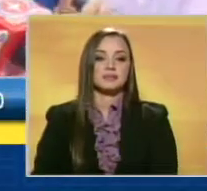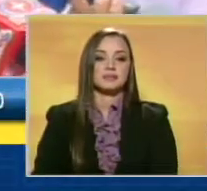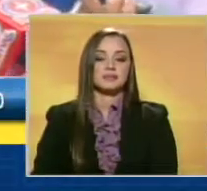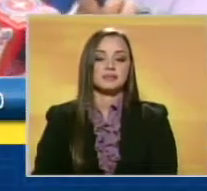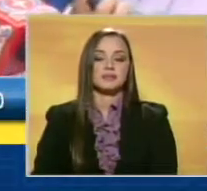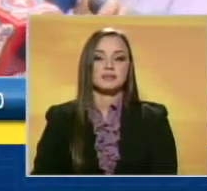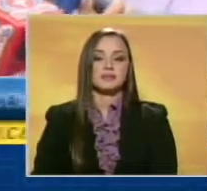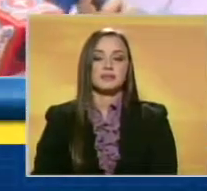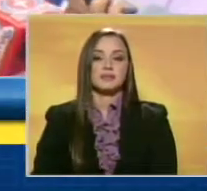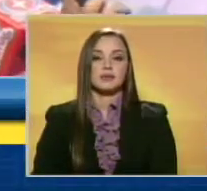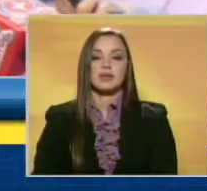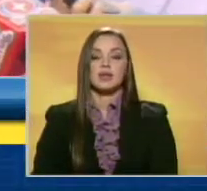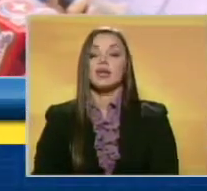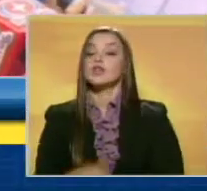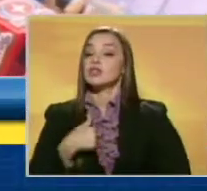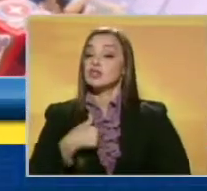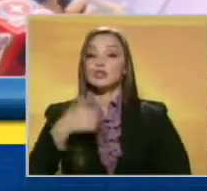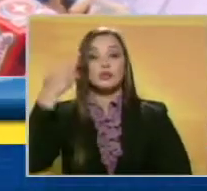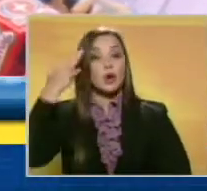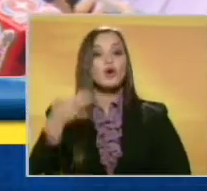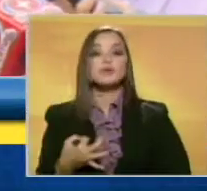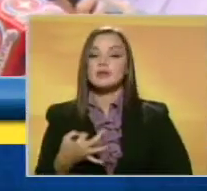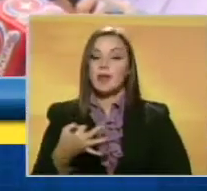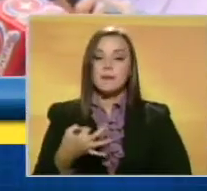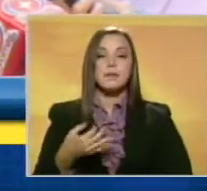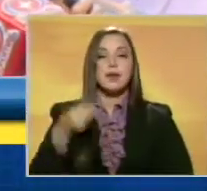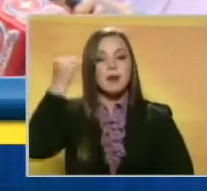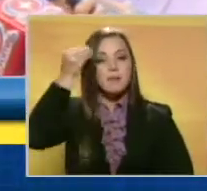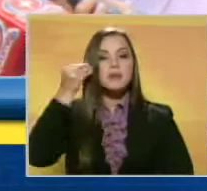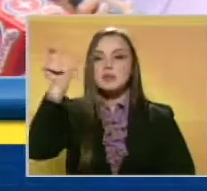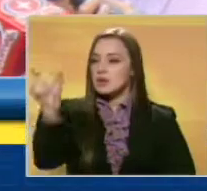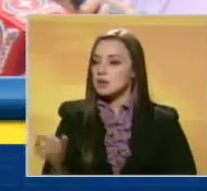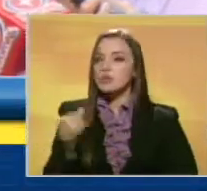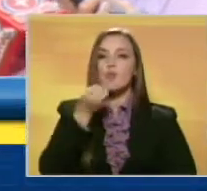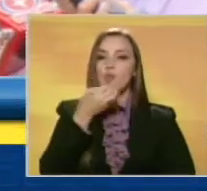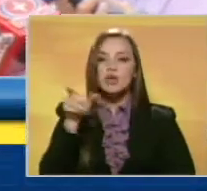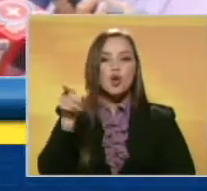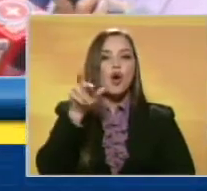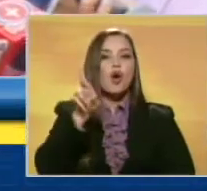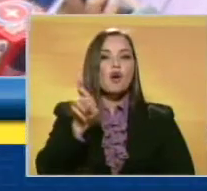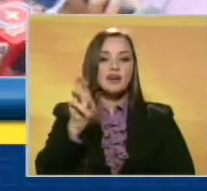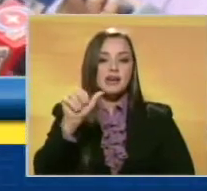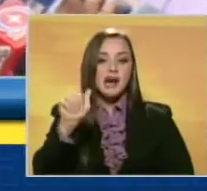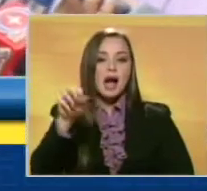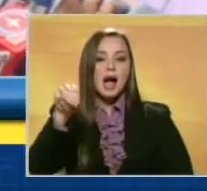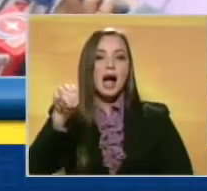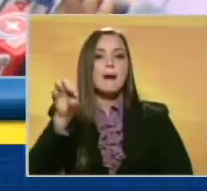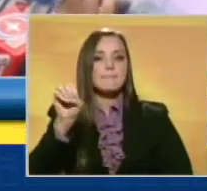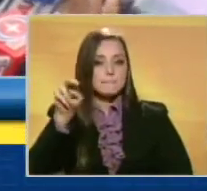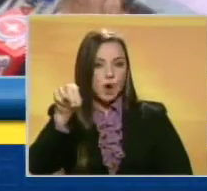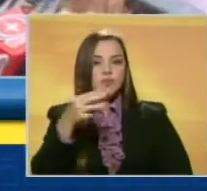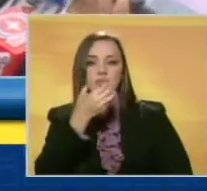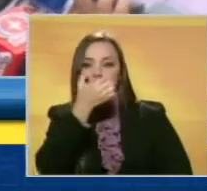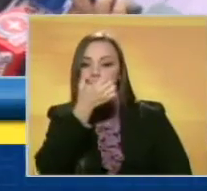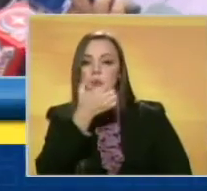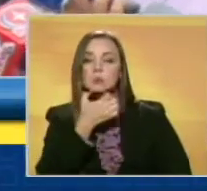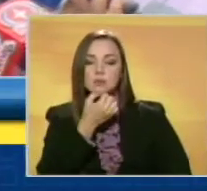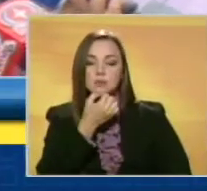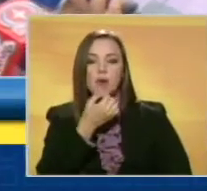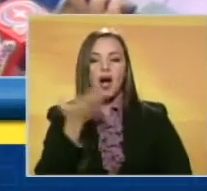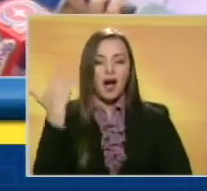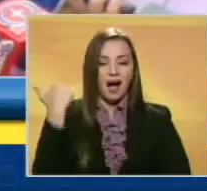Yo siempre he tenido el mejor de los conceptos de Ramón Guillermo Aveledo. Incluso yo salía aplaudiendo, vamos a decir, con las dos